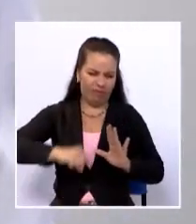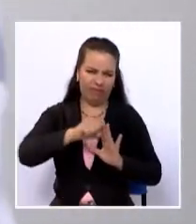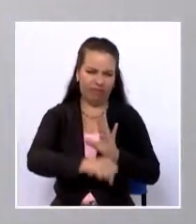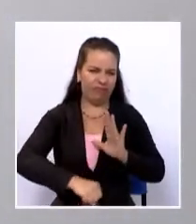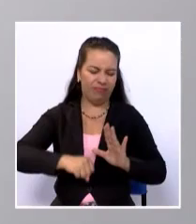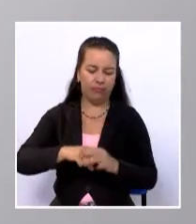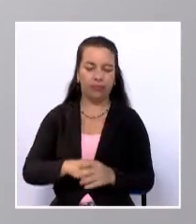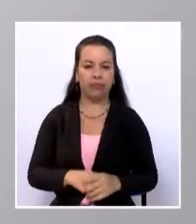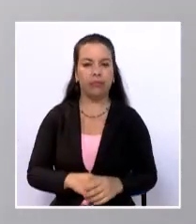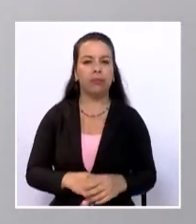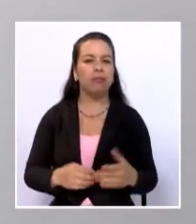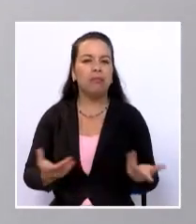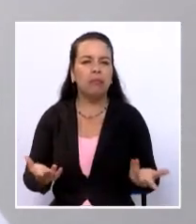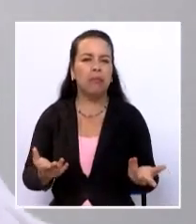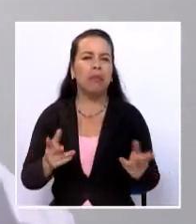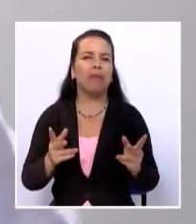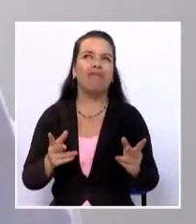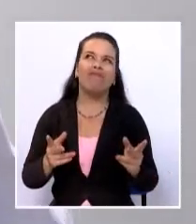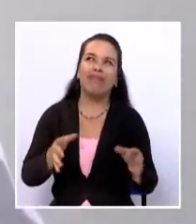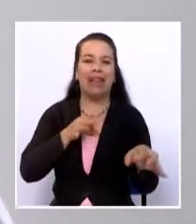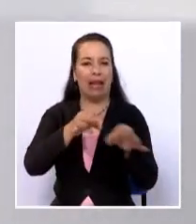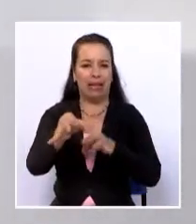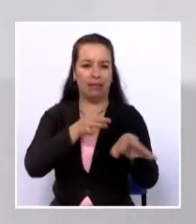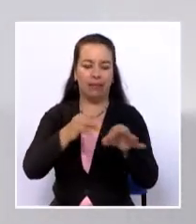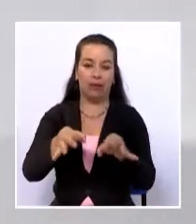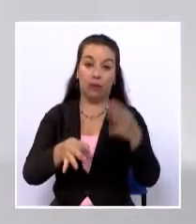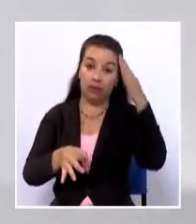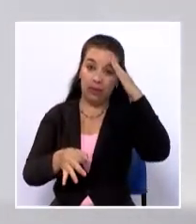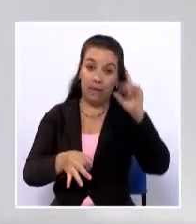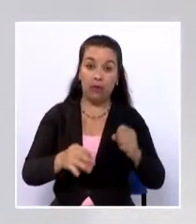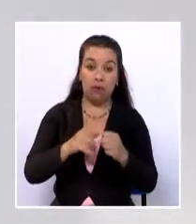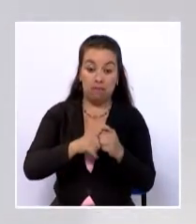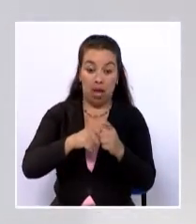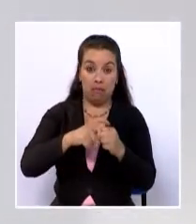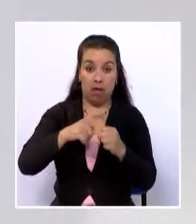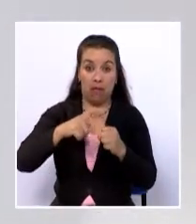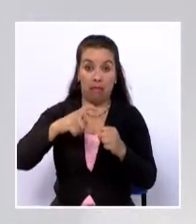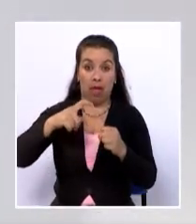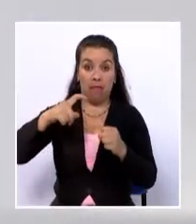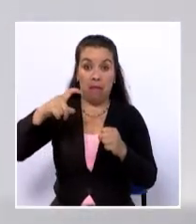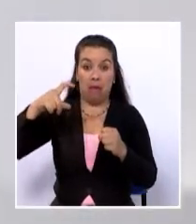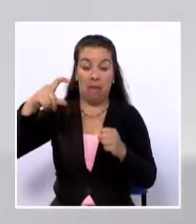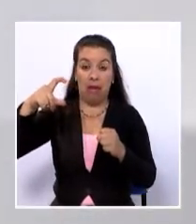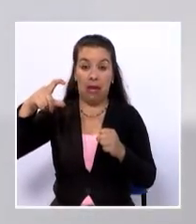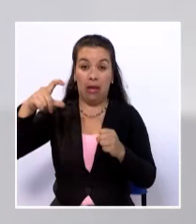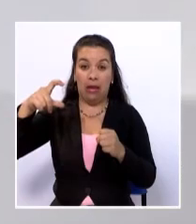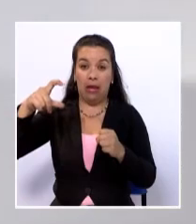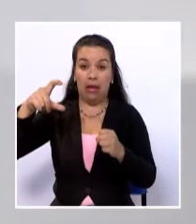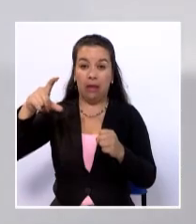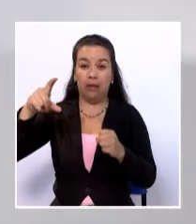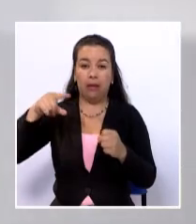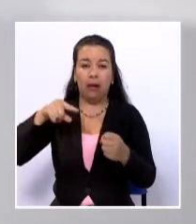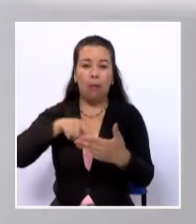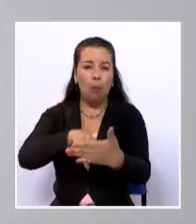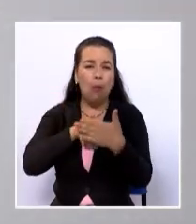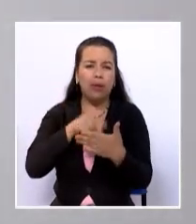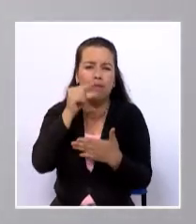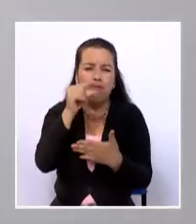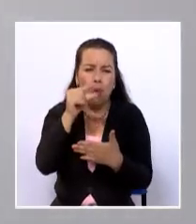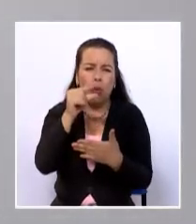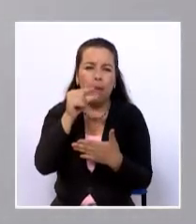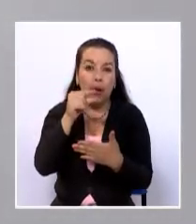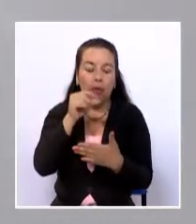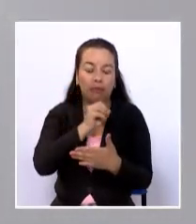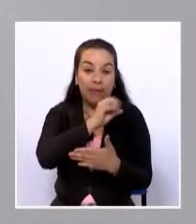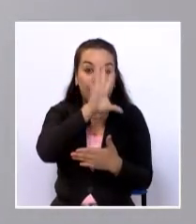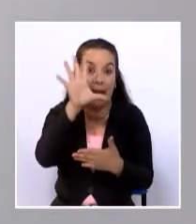para que la gente me entienda a mayor frecuencia el traductor menor penetración pero mayor fidelidad de la